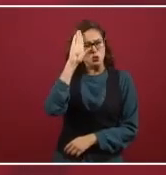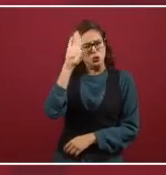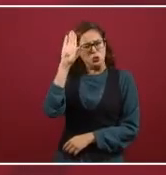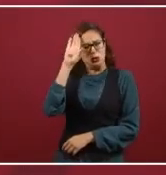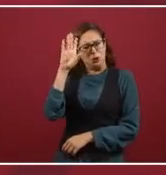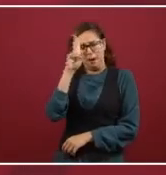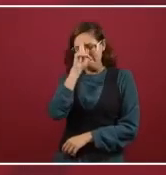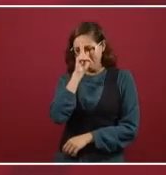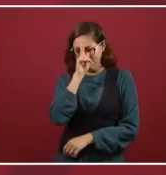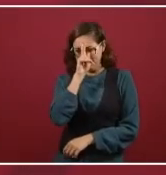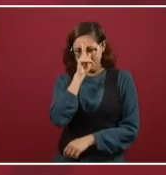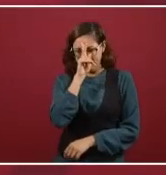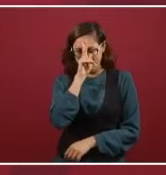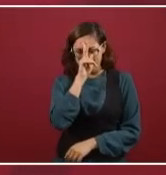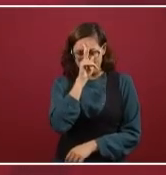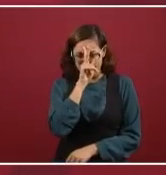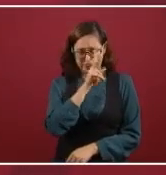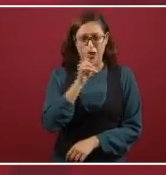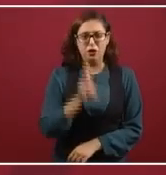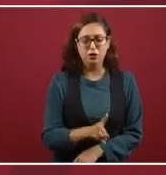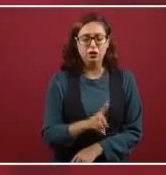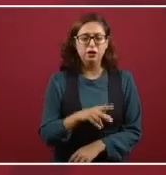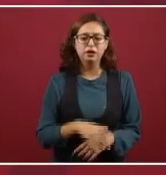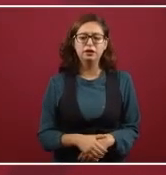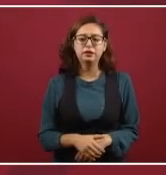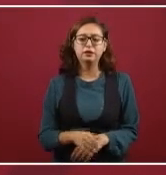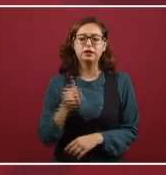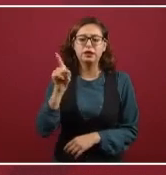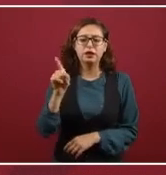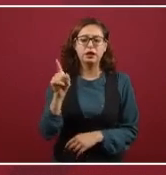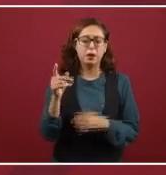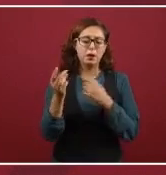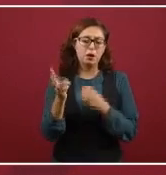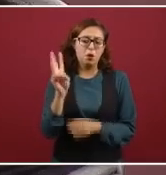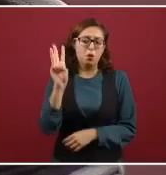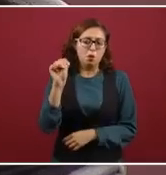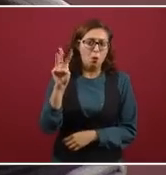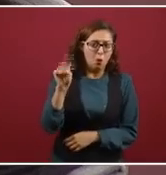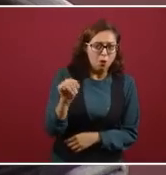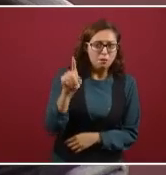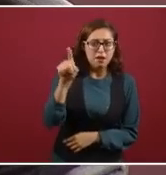Entrar a una tienda Walmart en un día de oferta para el regreso a clases.